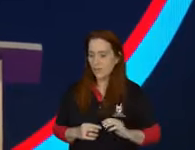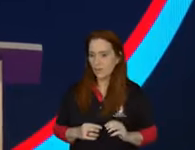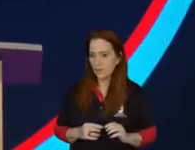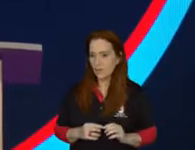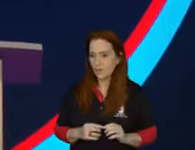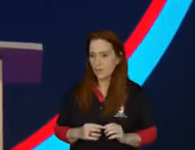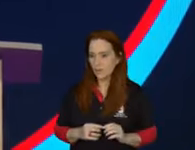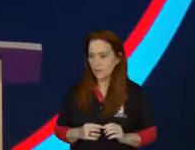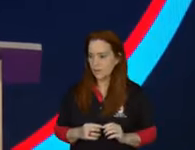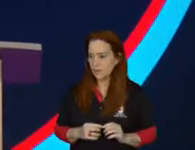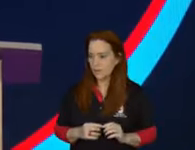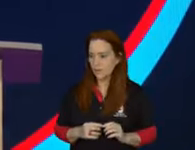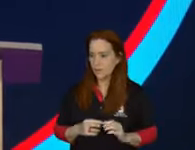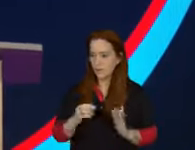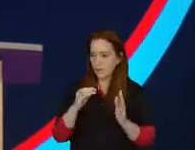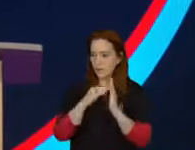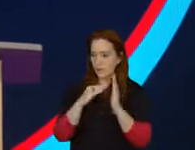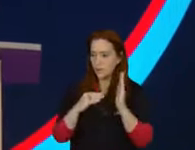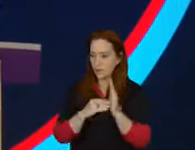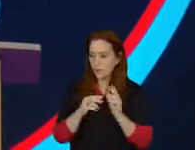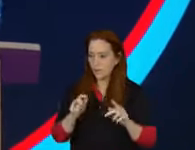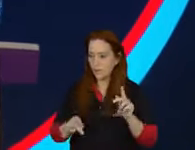1,600,000 reproducciones.